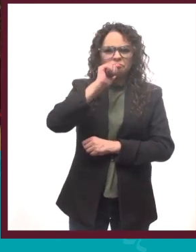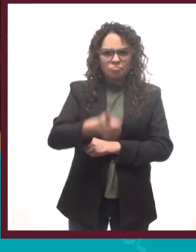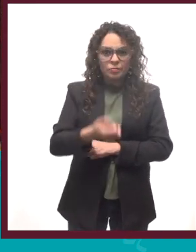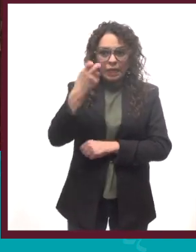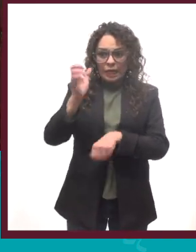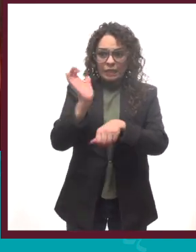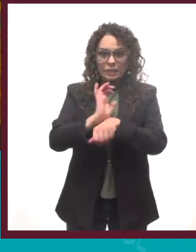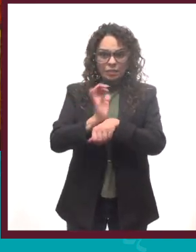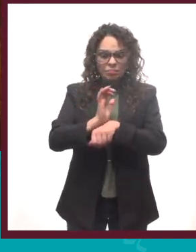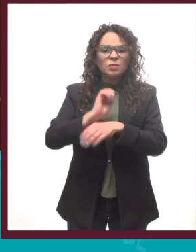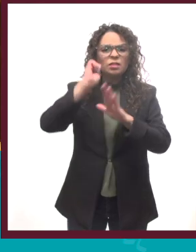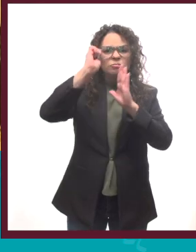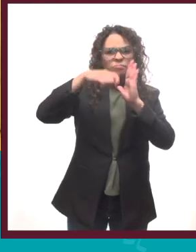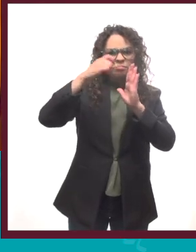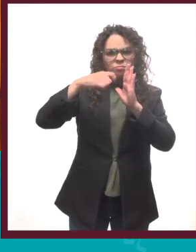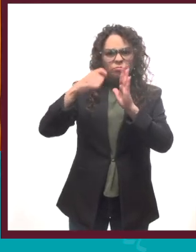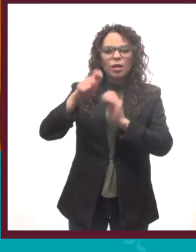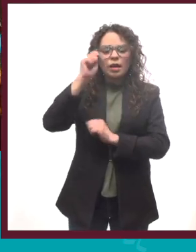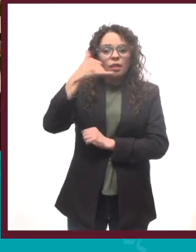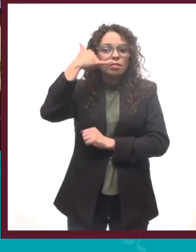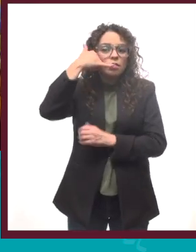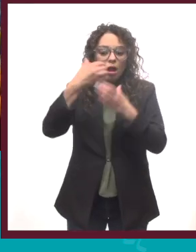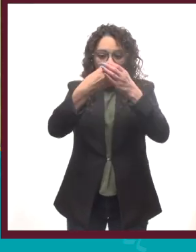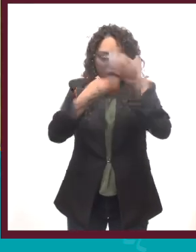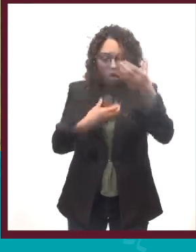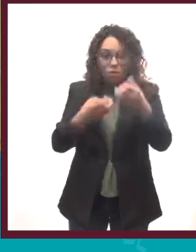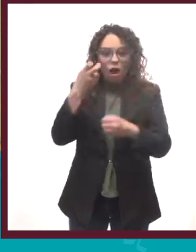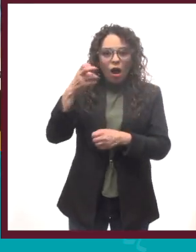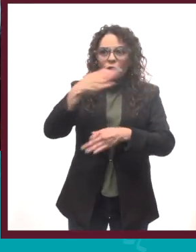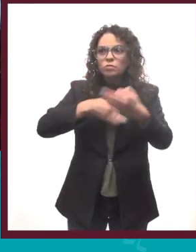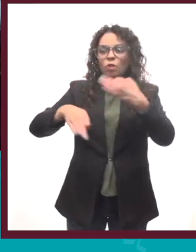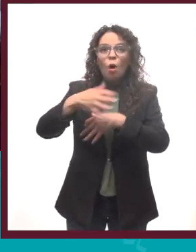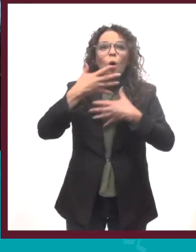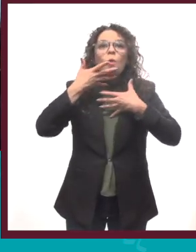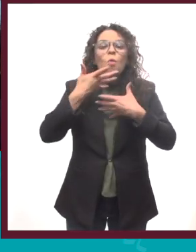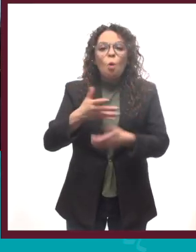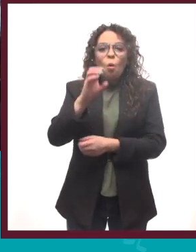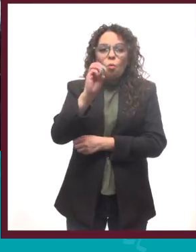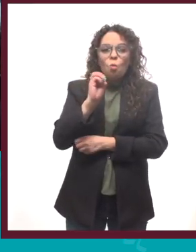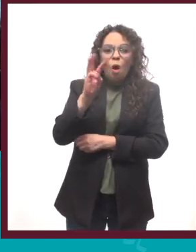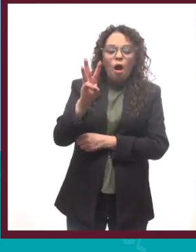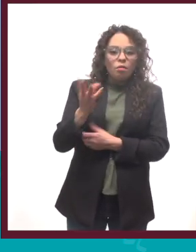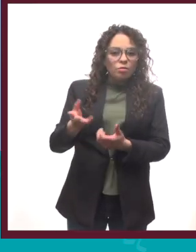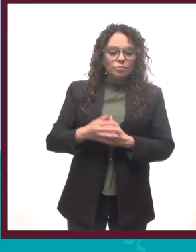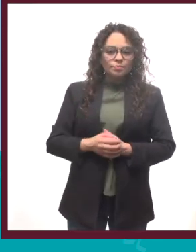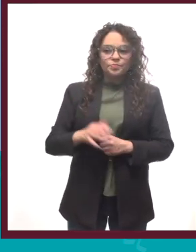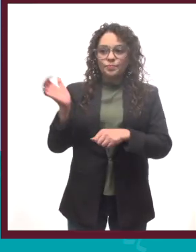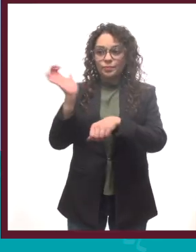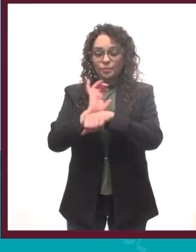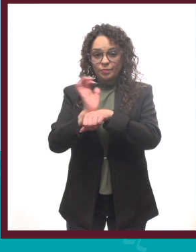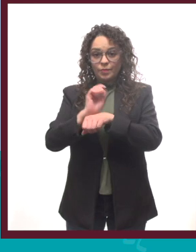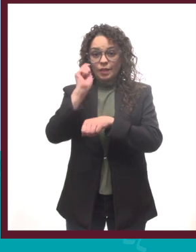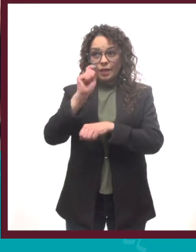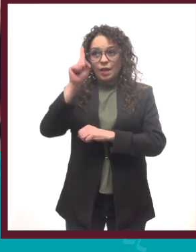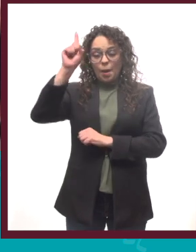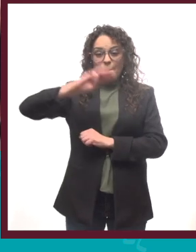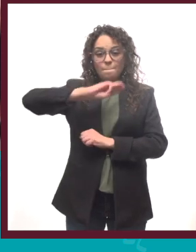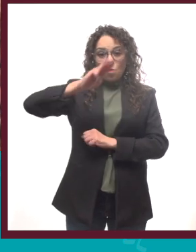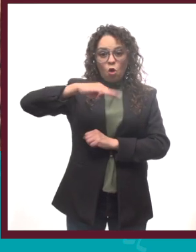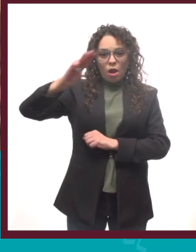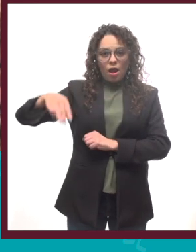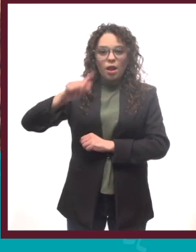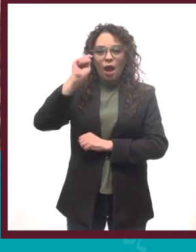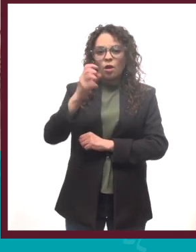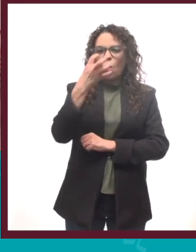dramática. La película causó revuelo por haber sido filmada con un smartphone. 2 años después se estrenará en el Festival de Cine de Morelia